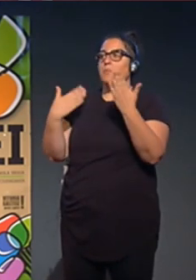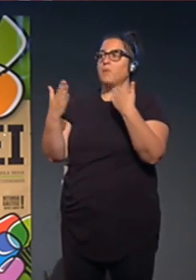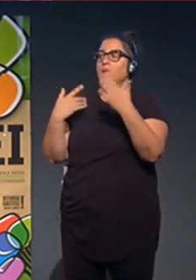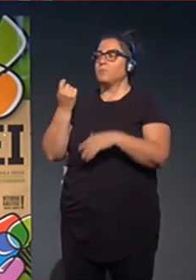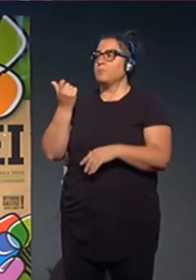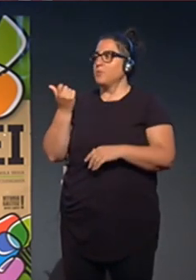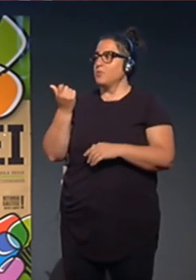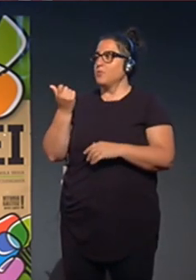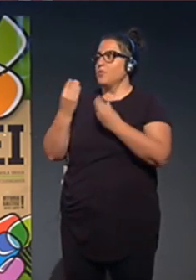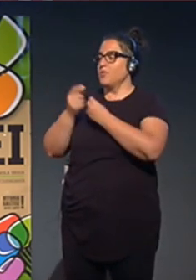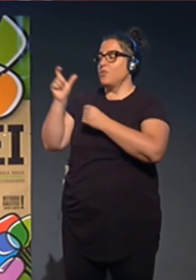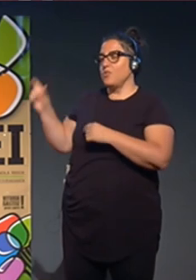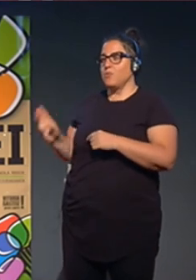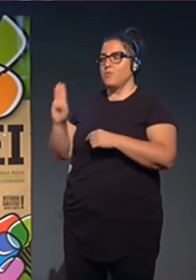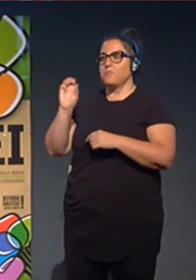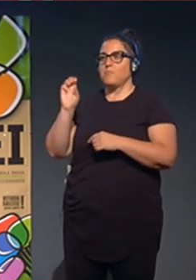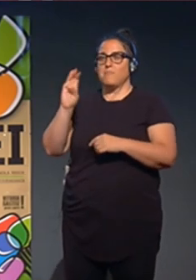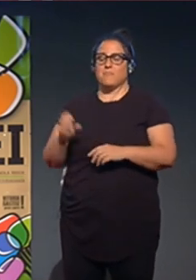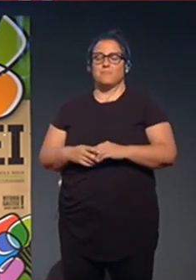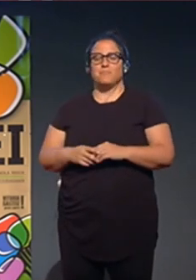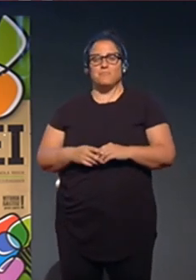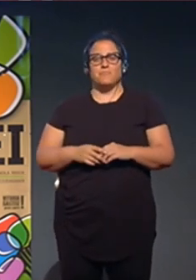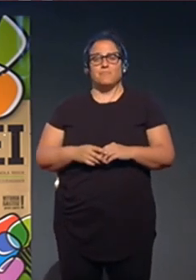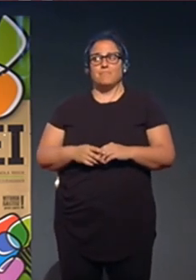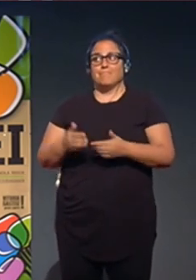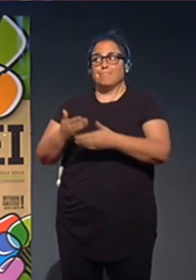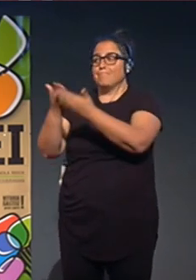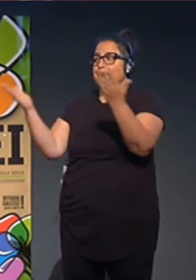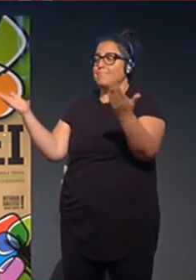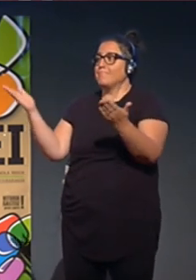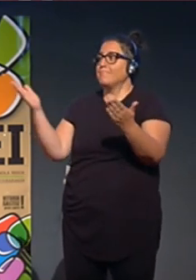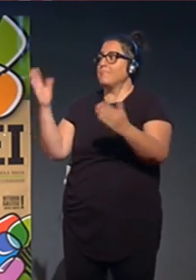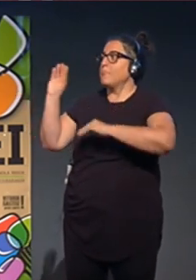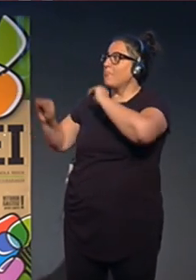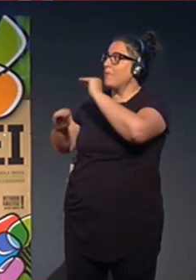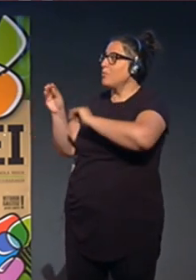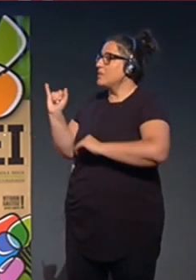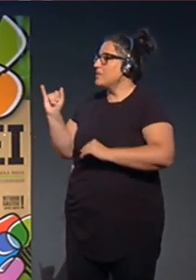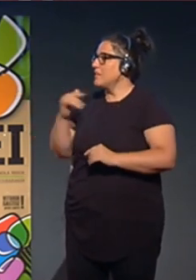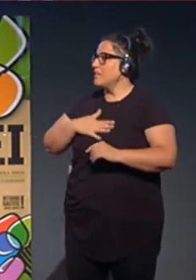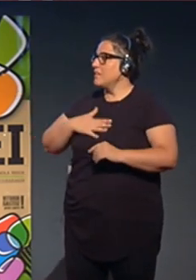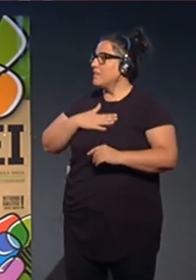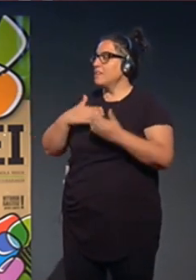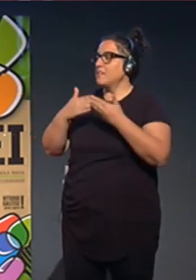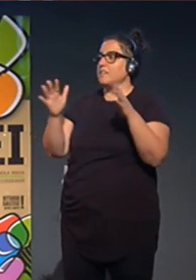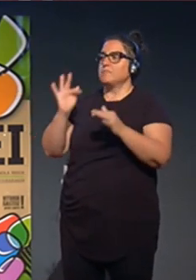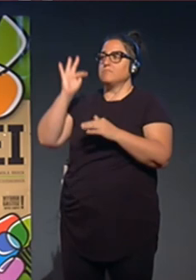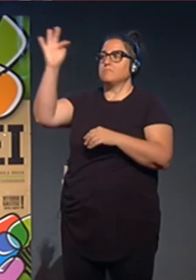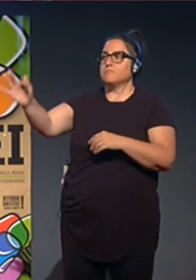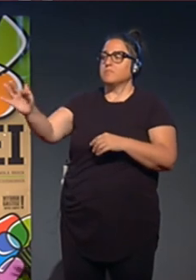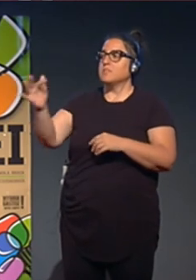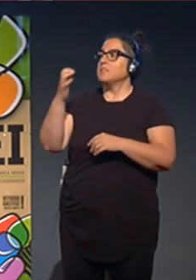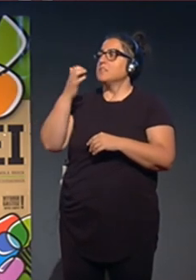ratito con con Pepe a todos y a todas si tenéis preguntas estupendo enseguida Voy a abrir ese turno si no